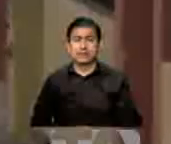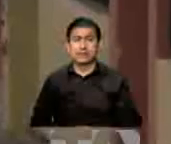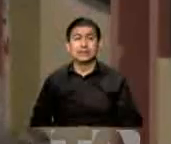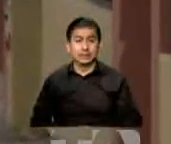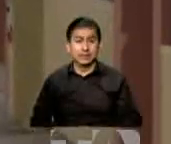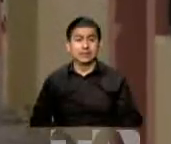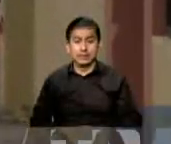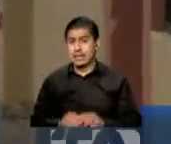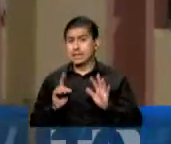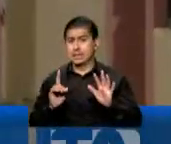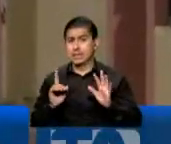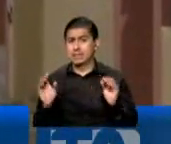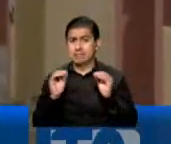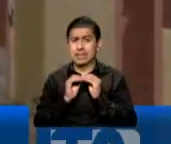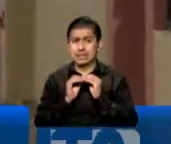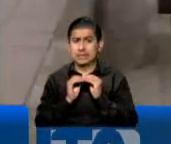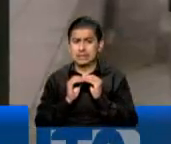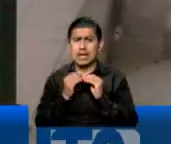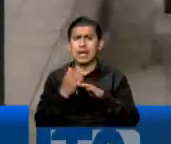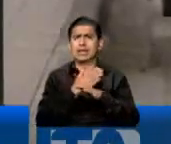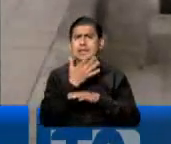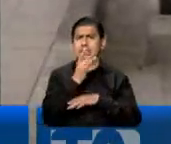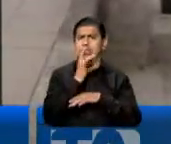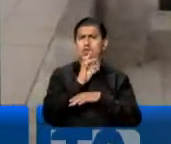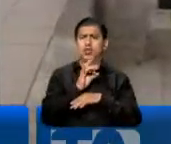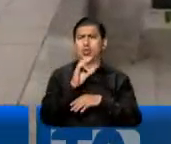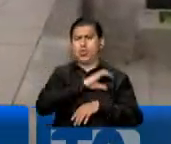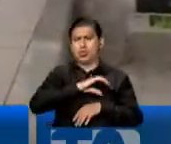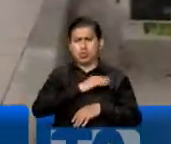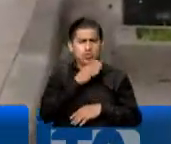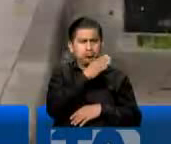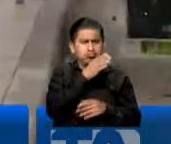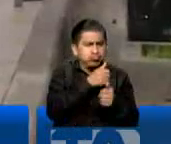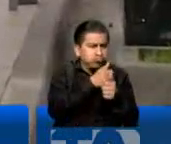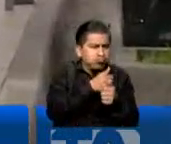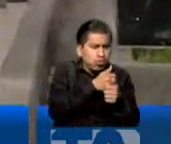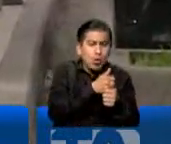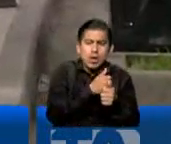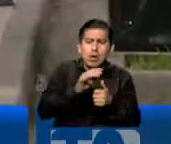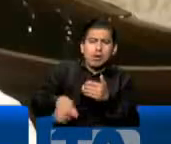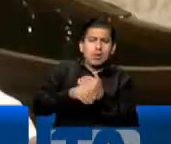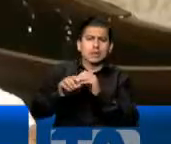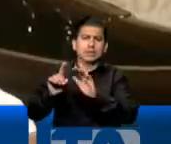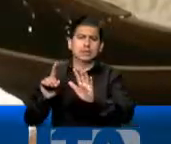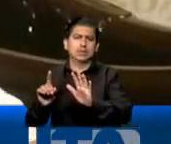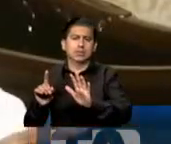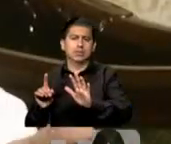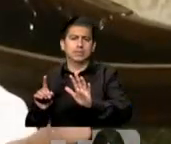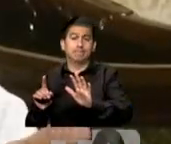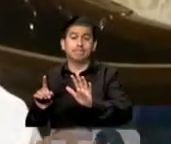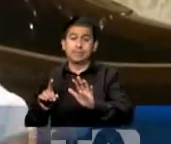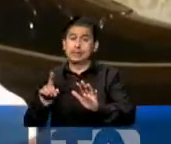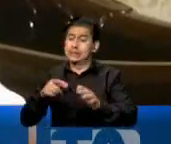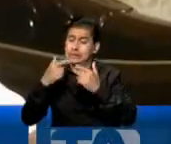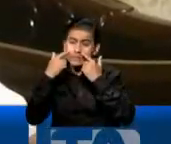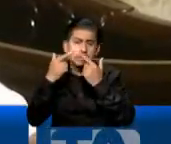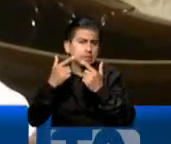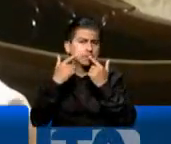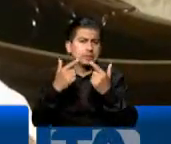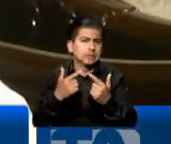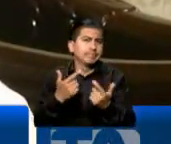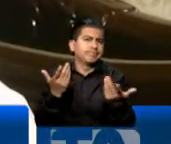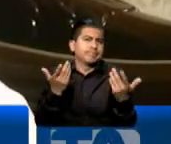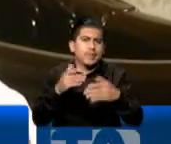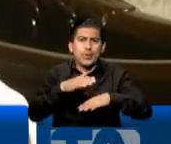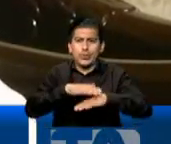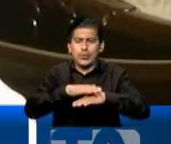Kennedy. 6 sectores que ahora se suman a los 18 barrios en los que el municipio hace vigilancia epidemiológica. Tenemos que mantenernos vigilantes precisamente